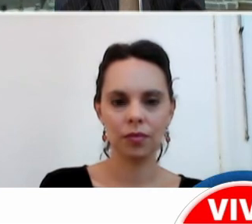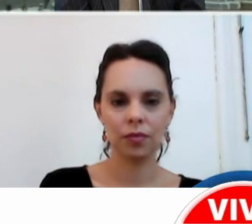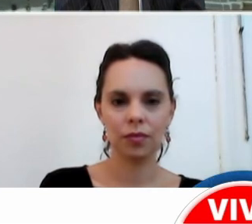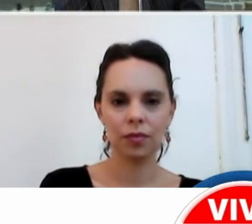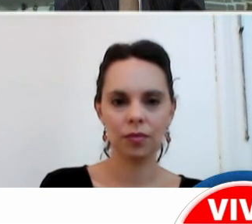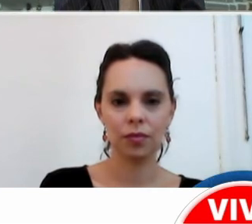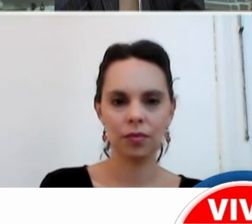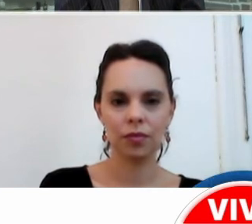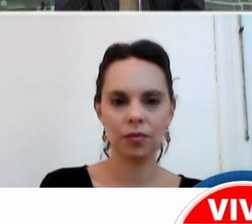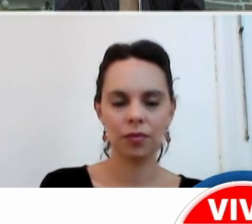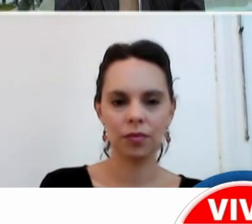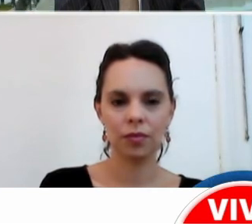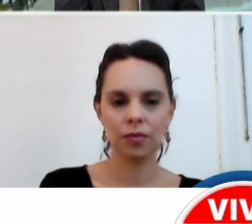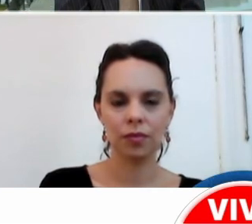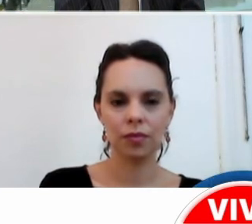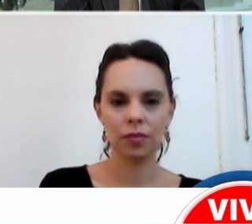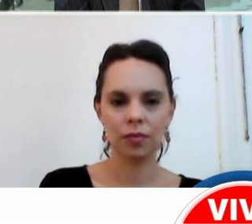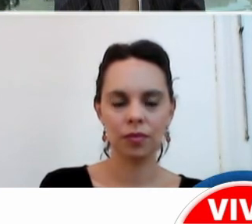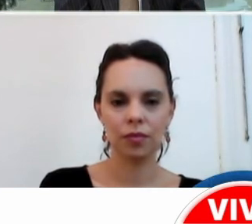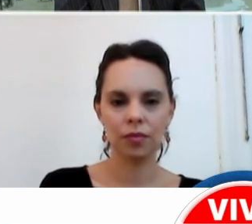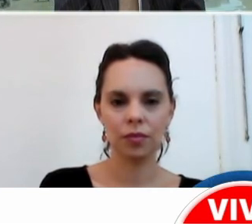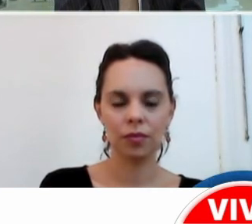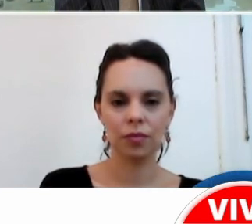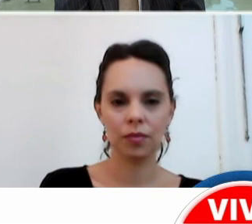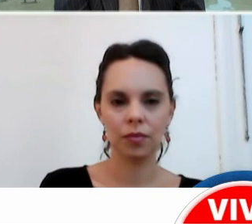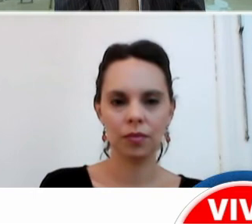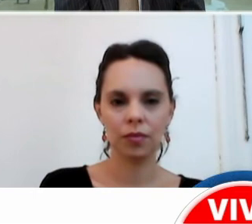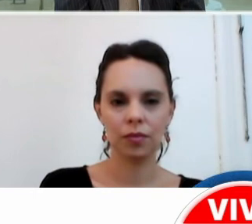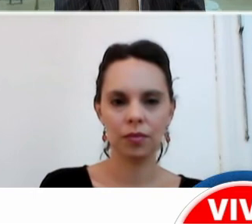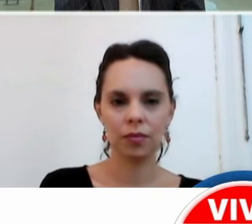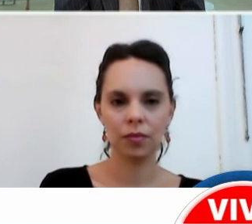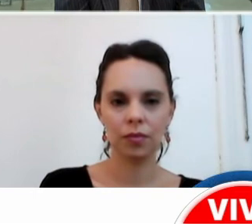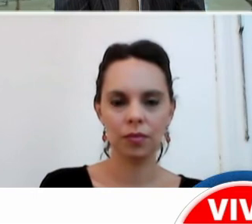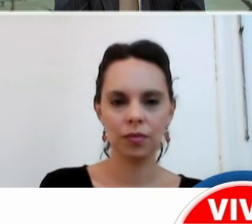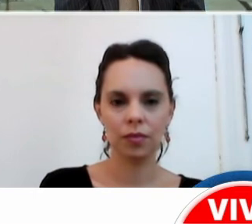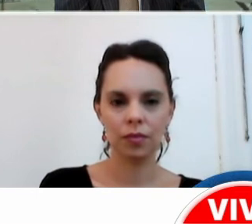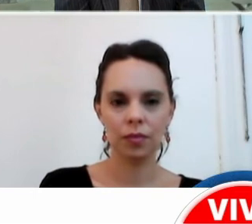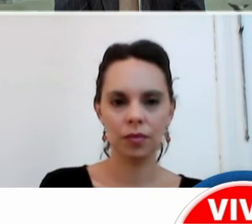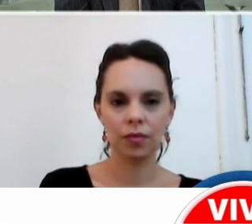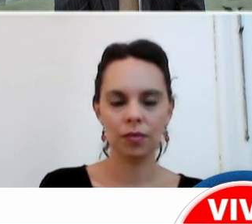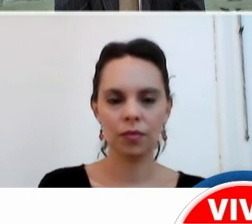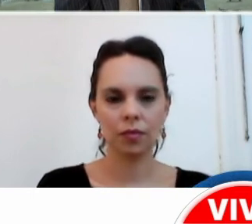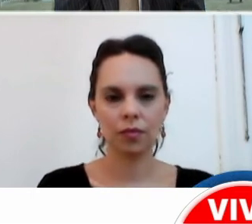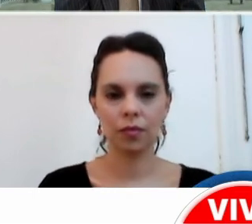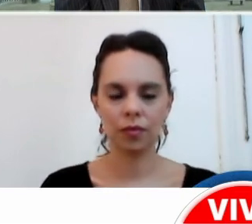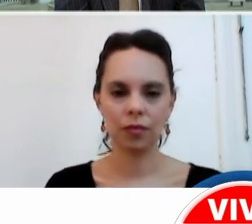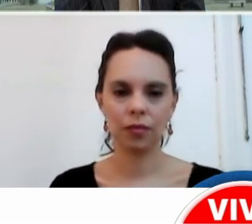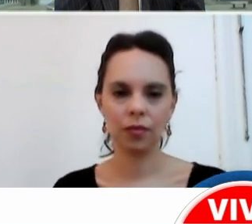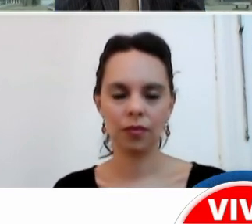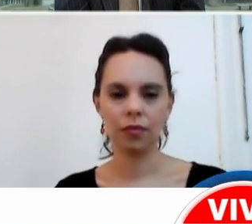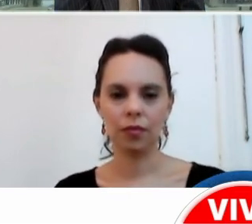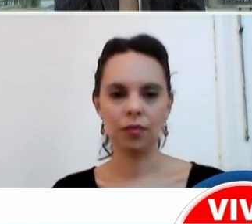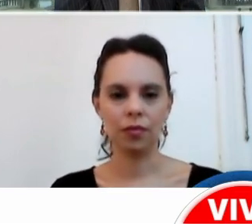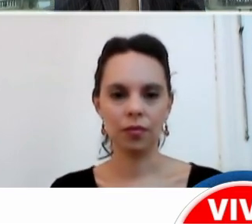Santilli. Sí. Es decir, y también tenemos ciertos figurones, Milei, digo figurones en el sentido que gente conocida o que tuvo